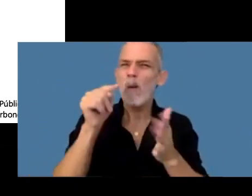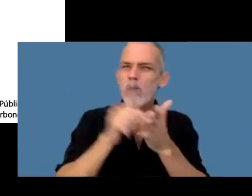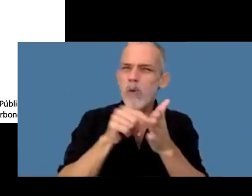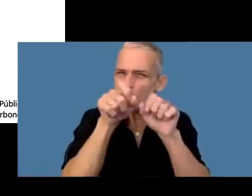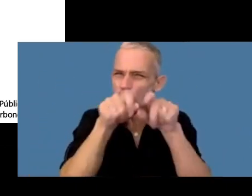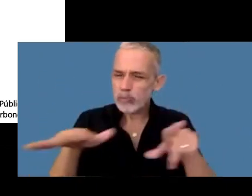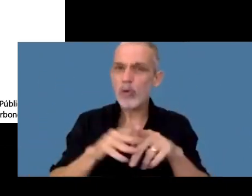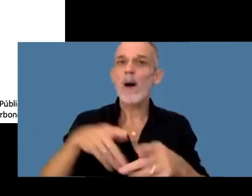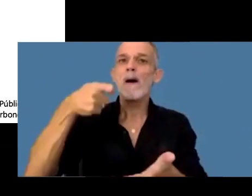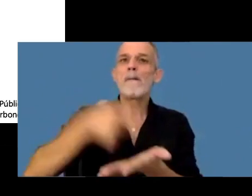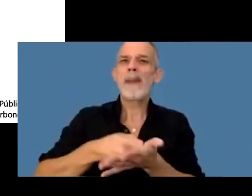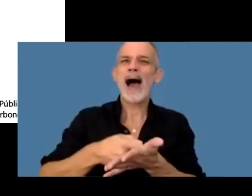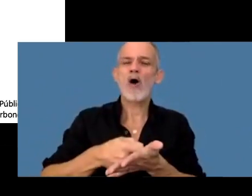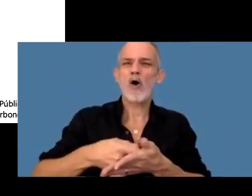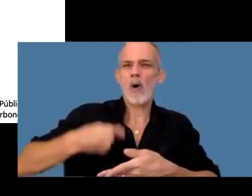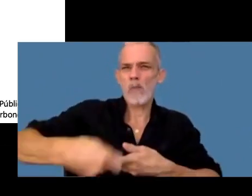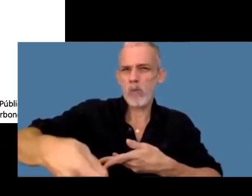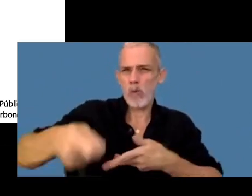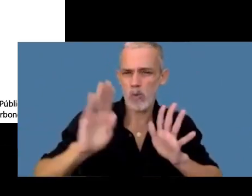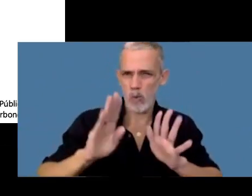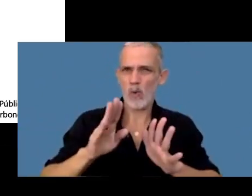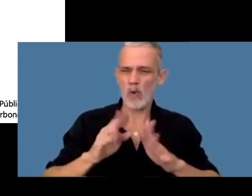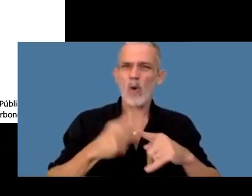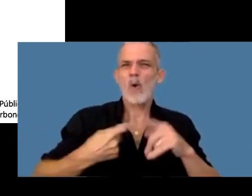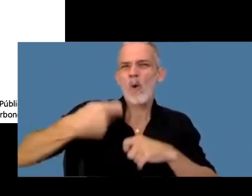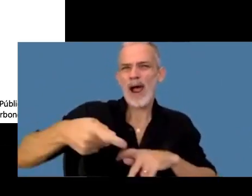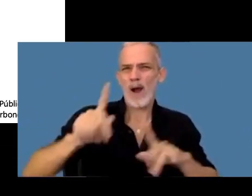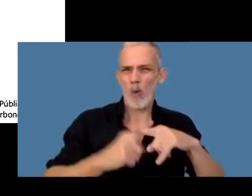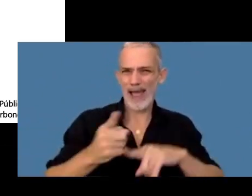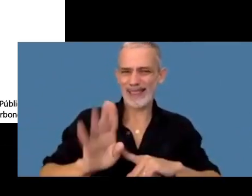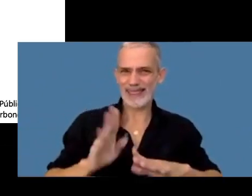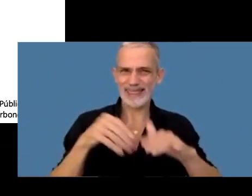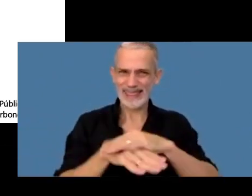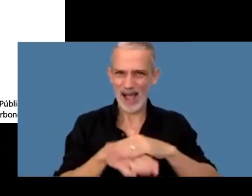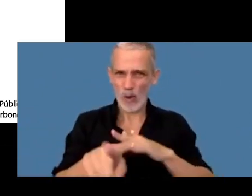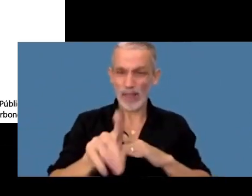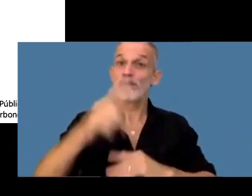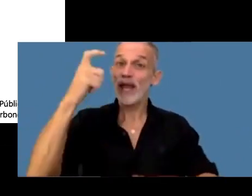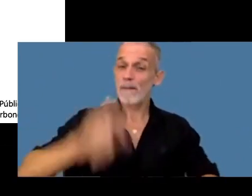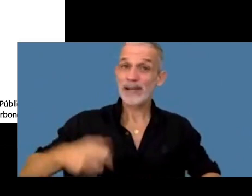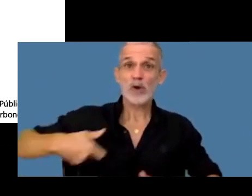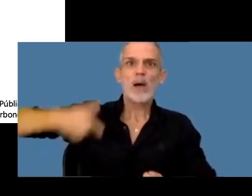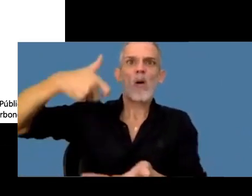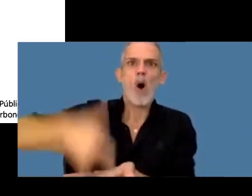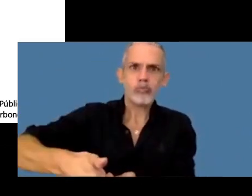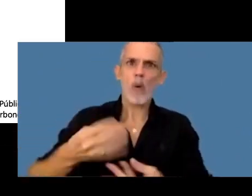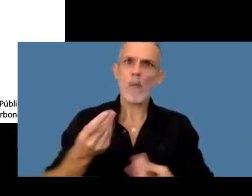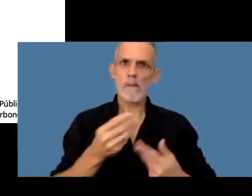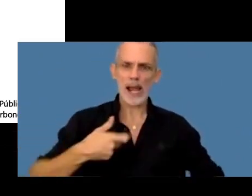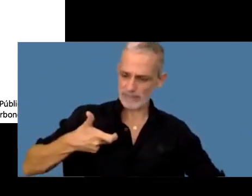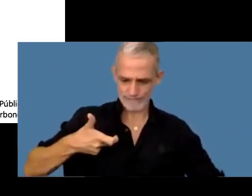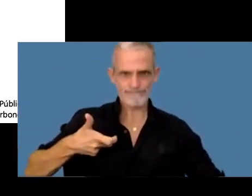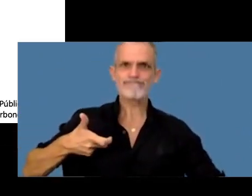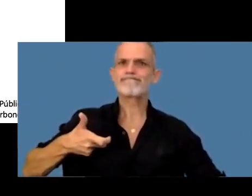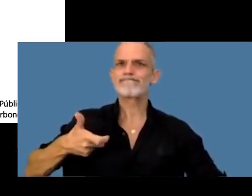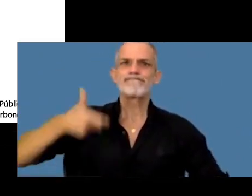bienes personales. Y esto también es interesante. Recordemos, el sujeto que invierte sus fondos